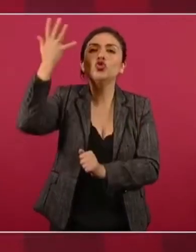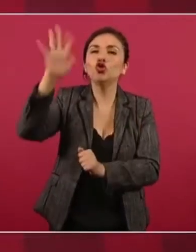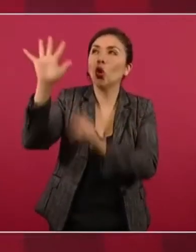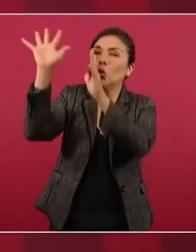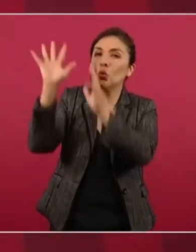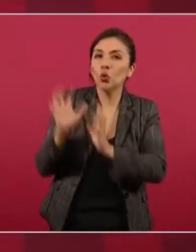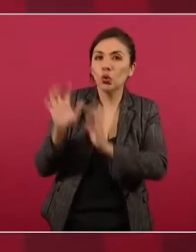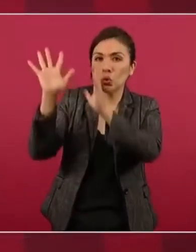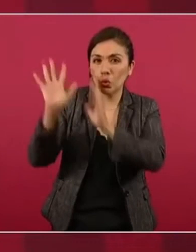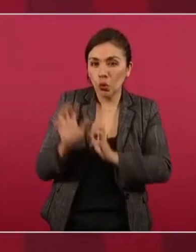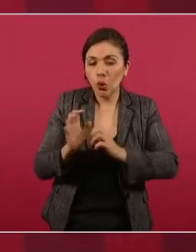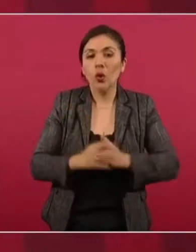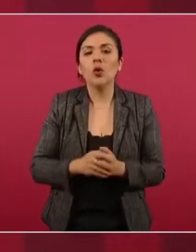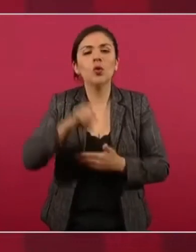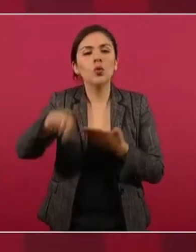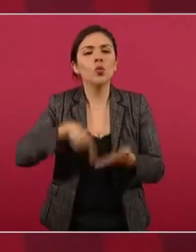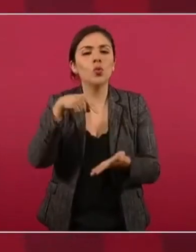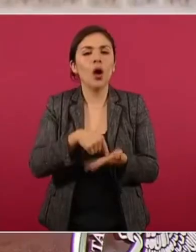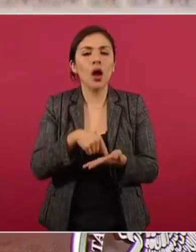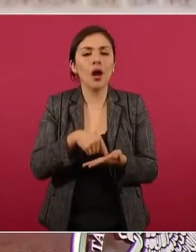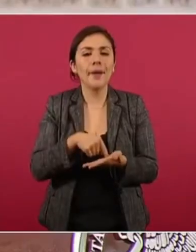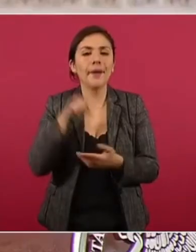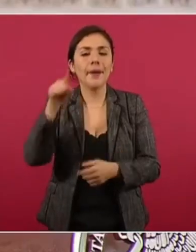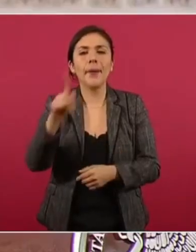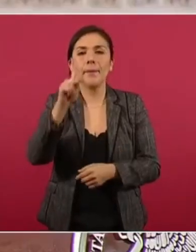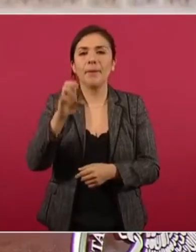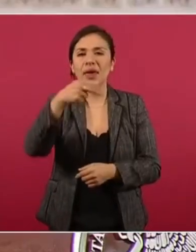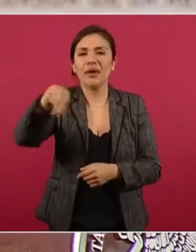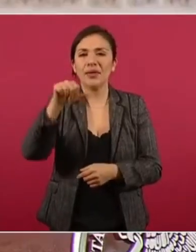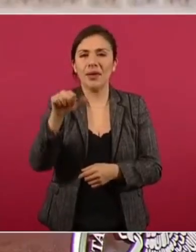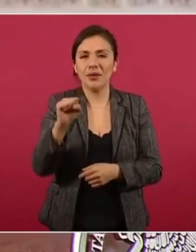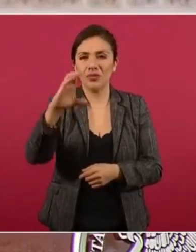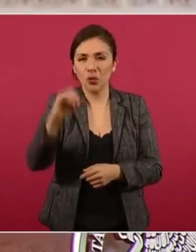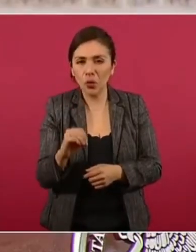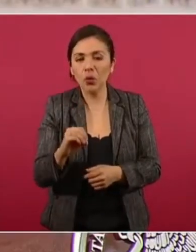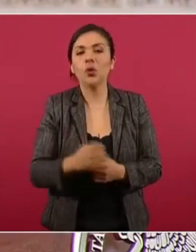solar en Peñasco.